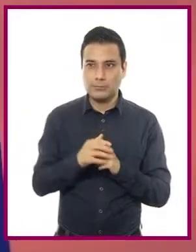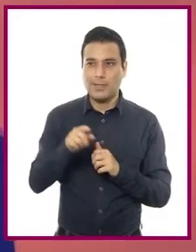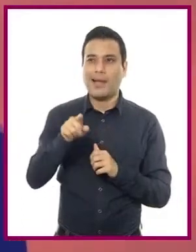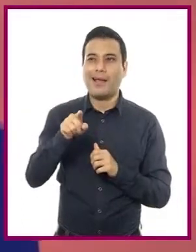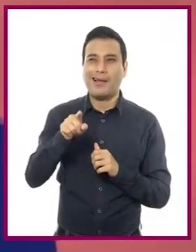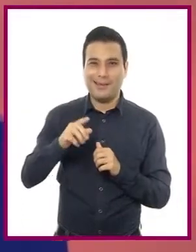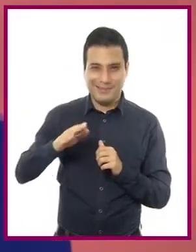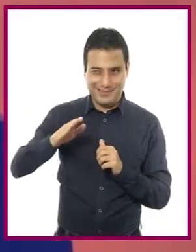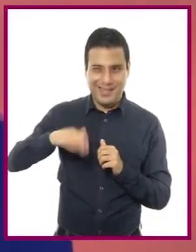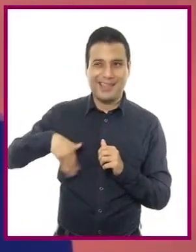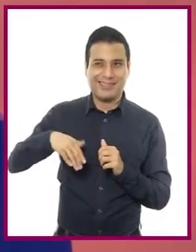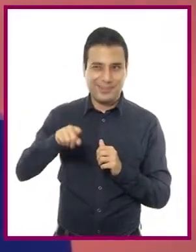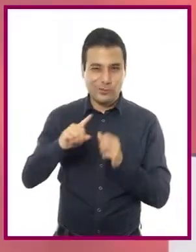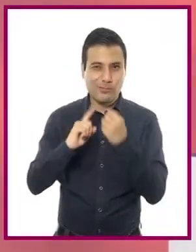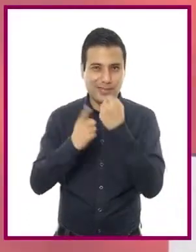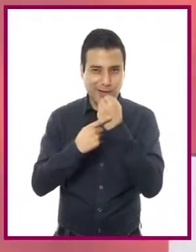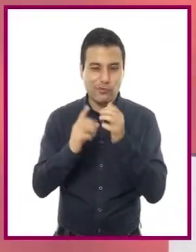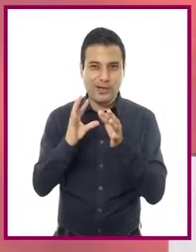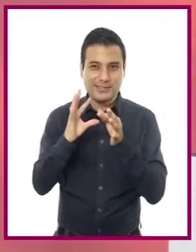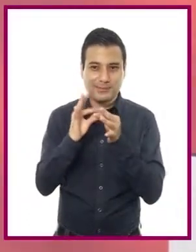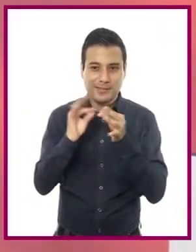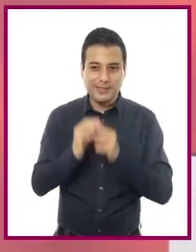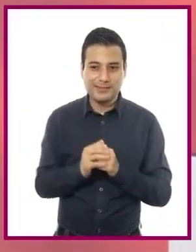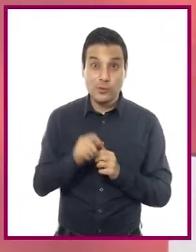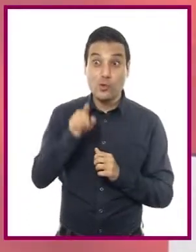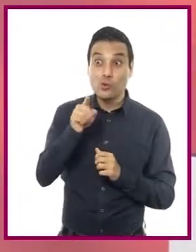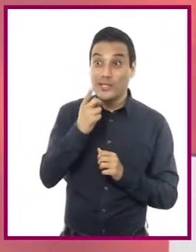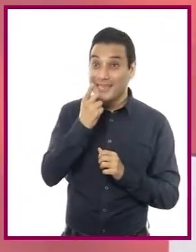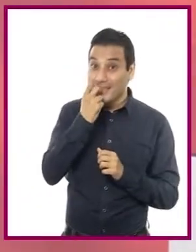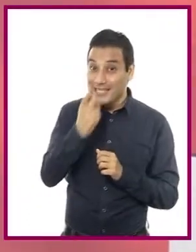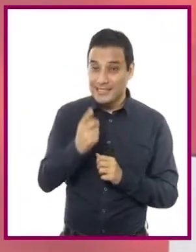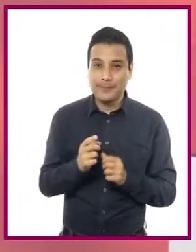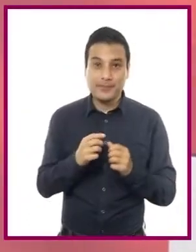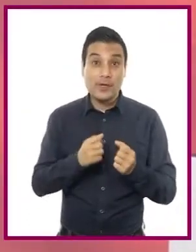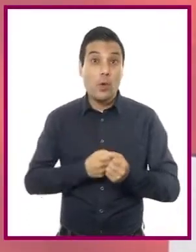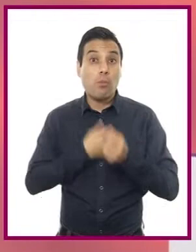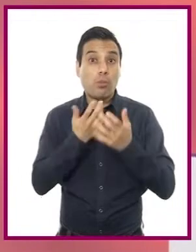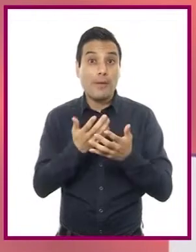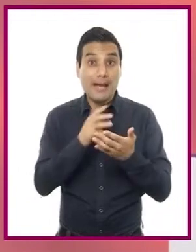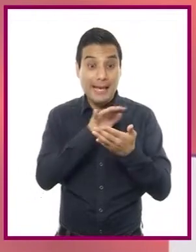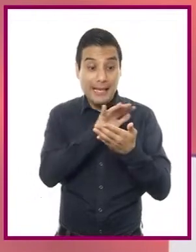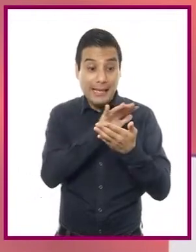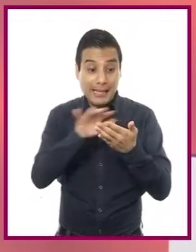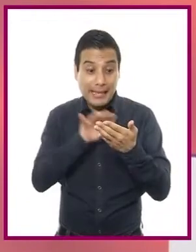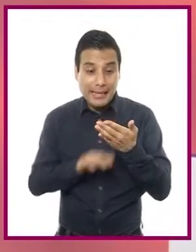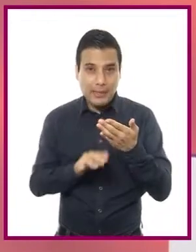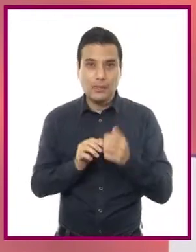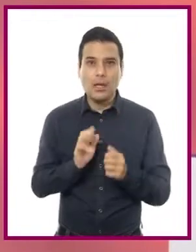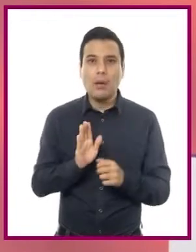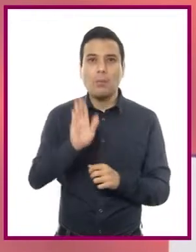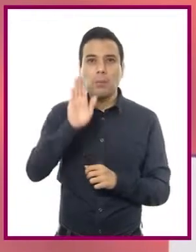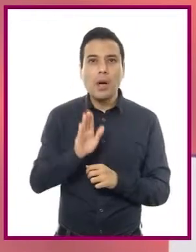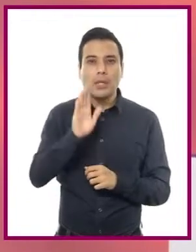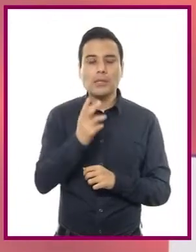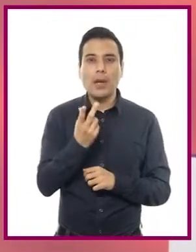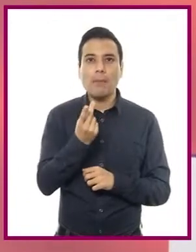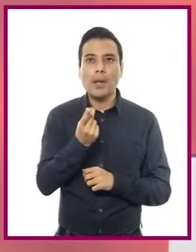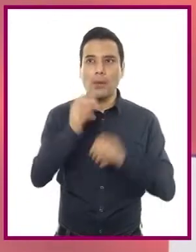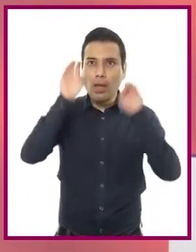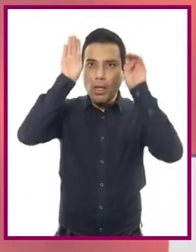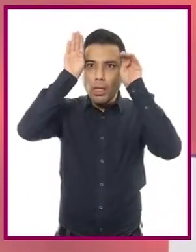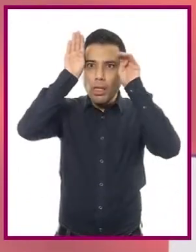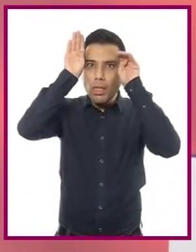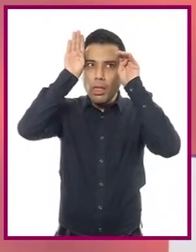Enrique. ¿Y yo? Sí, dijiste que después de leer el poema de Martí, te quedaste con cara de perrito al que